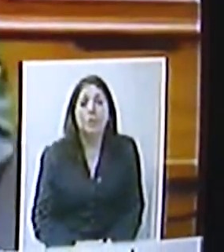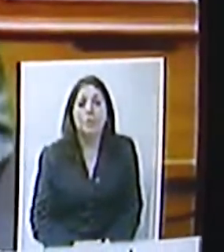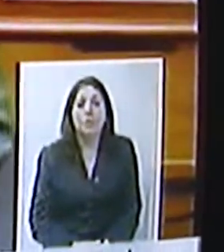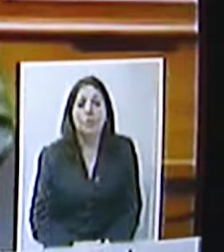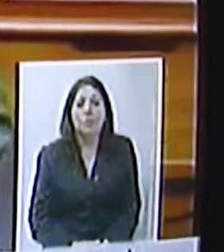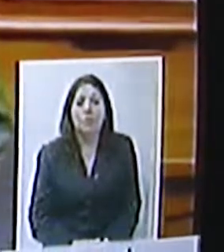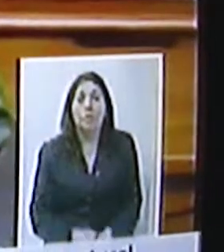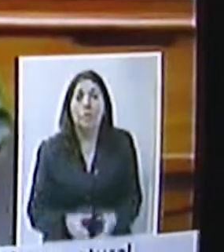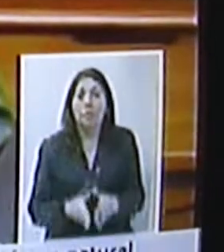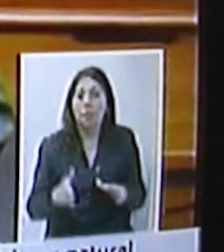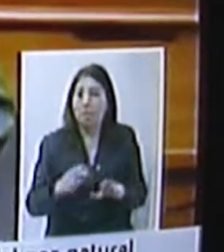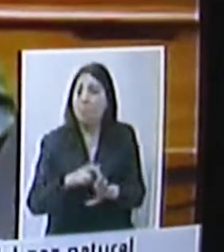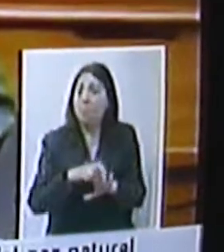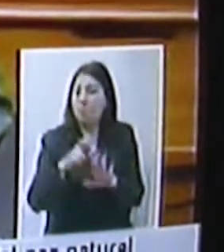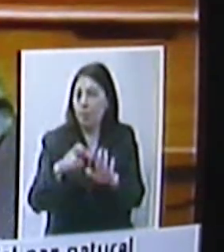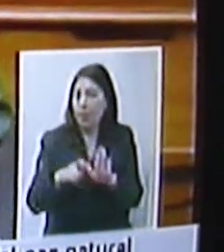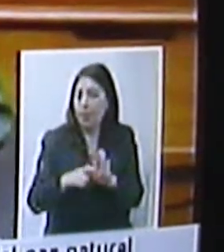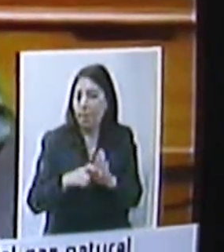el gran proyecto,